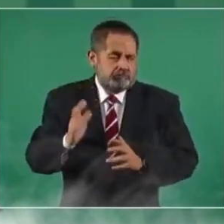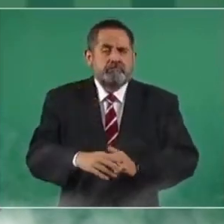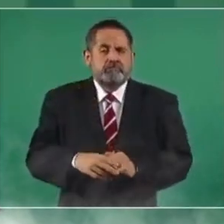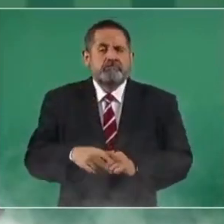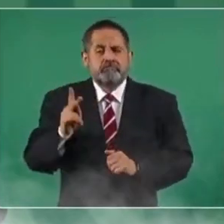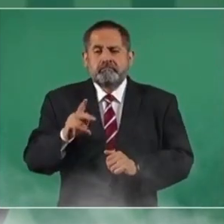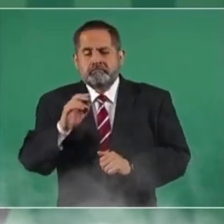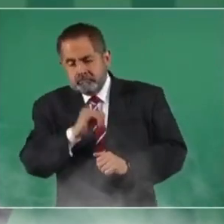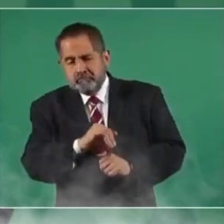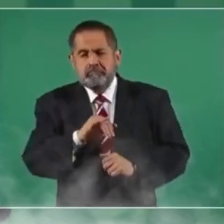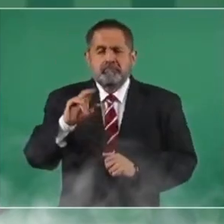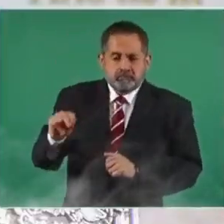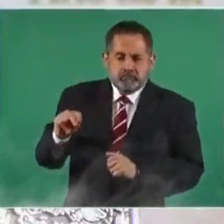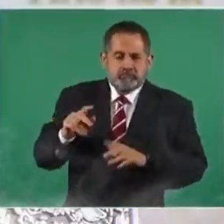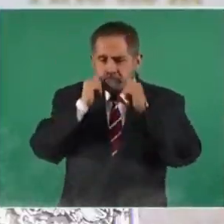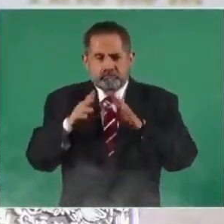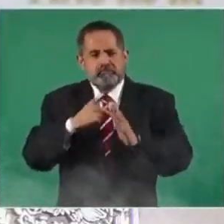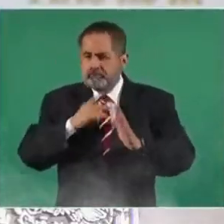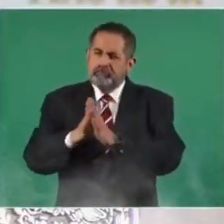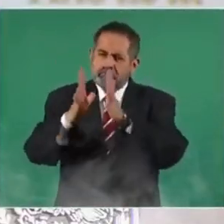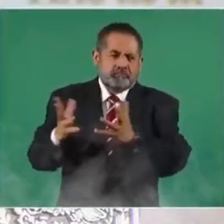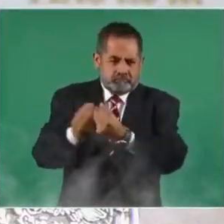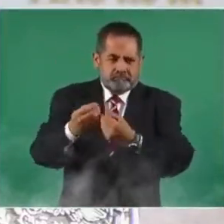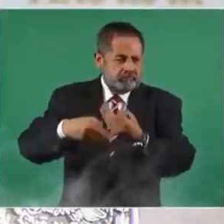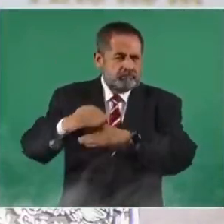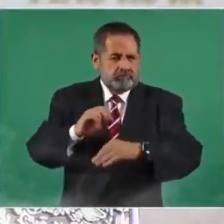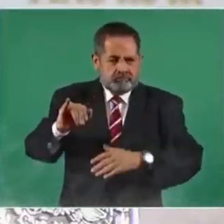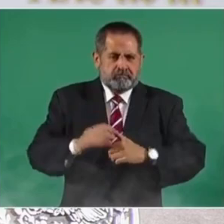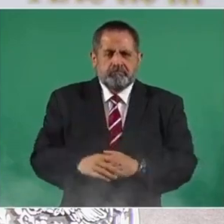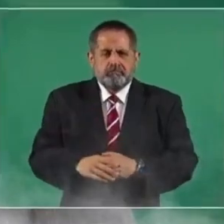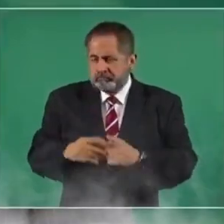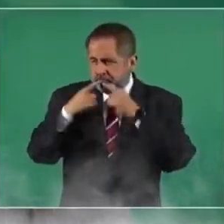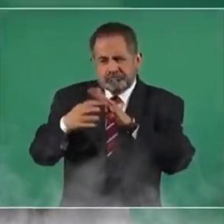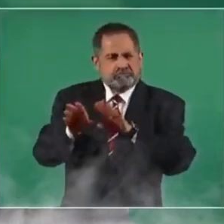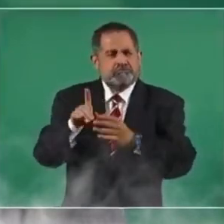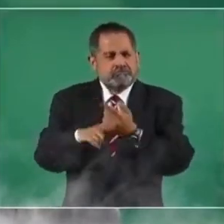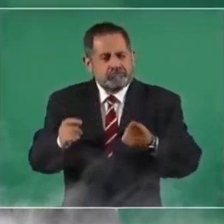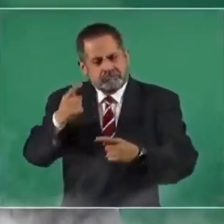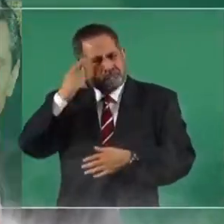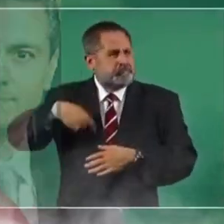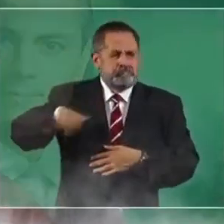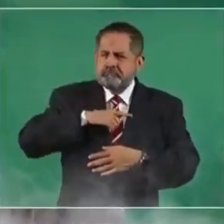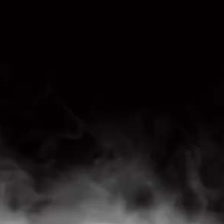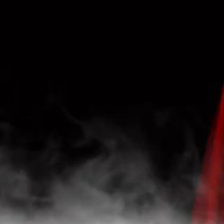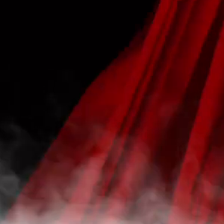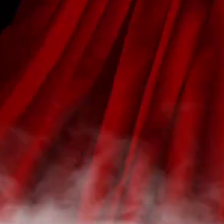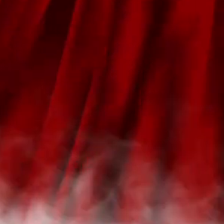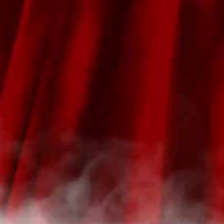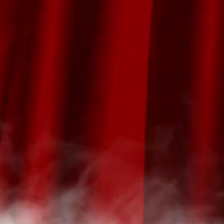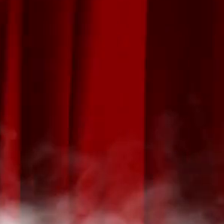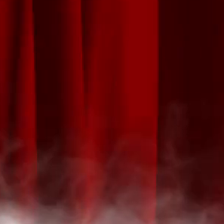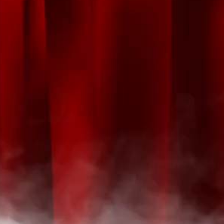Pero ya sea a favor o en contra, pues hay que participar, hay que ejercer a plenitud nuestros derechos.